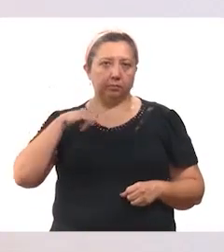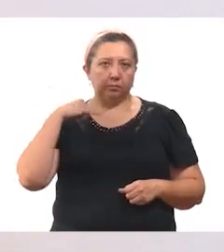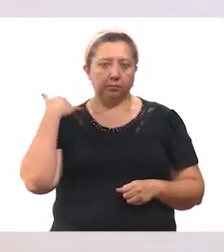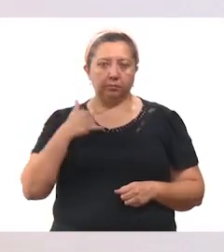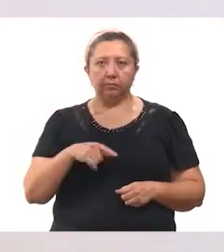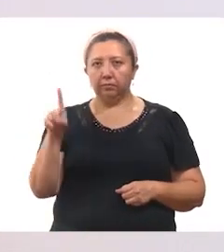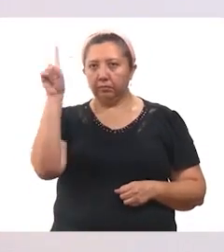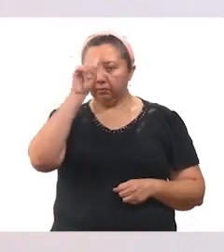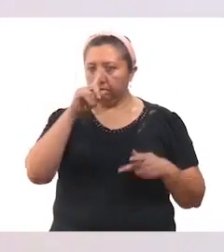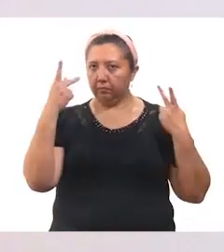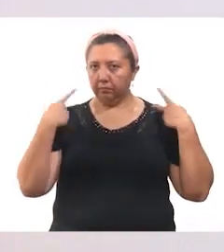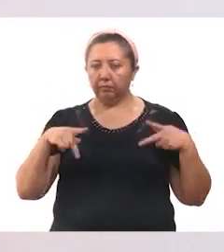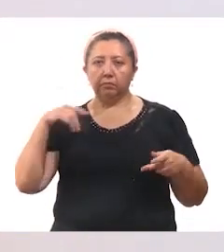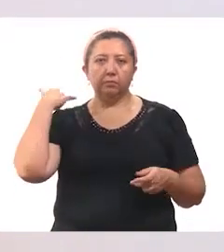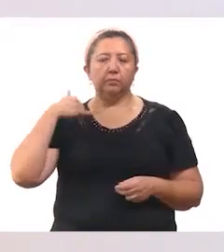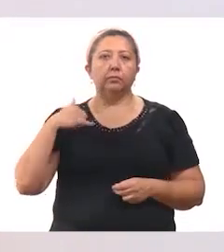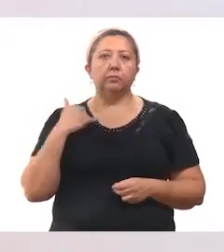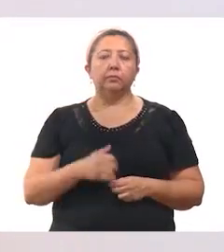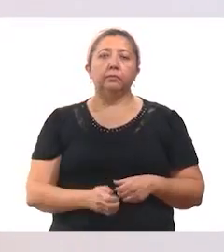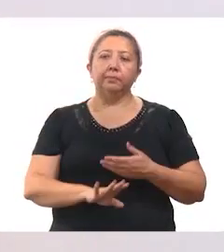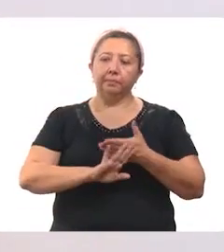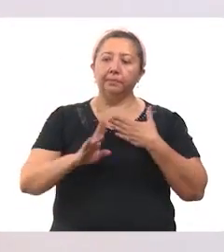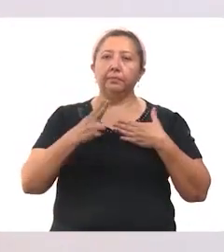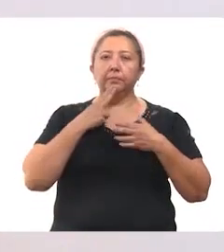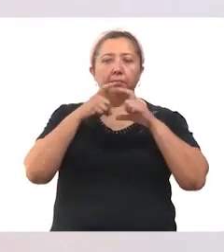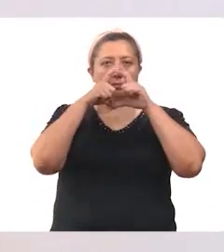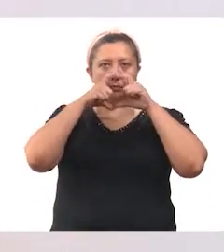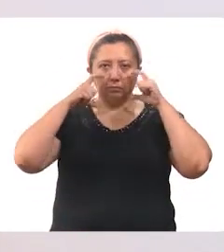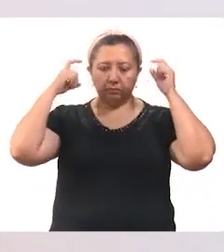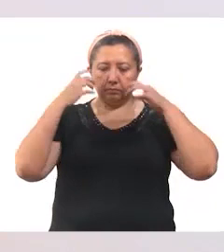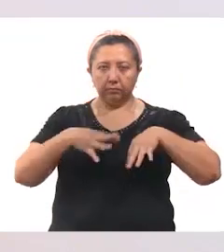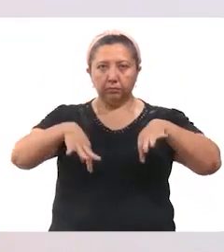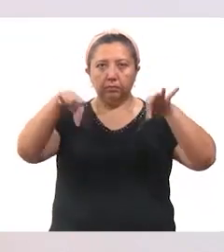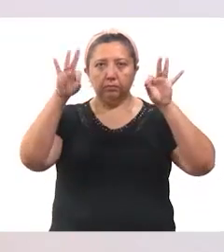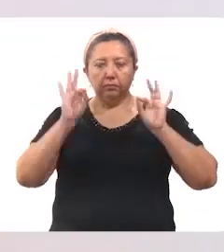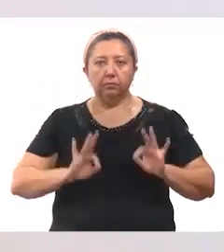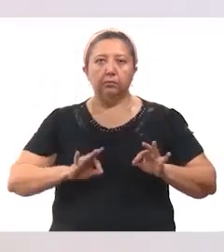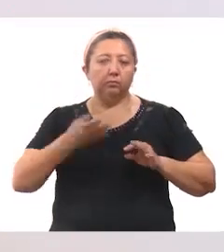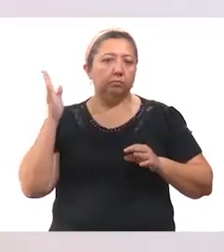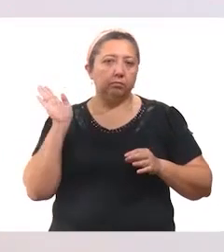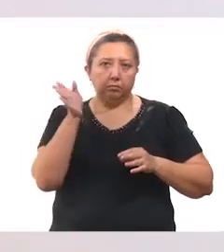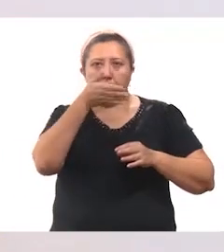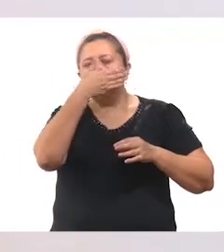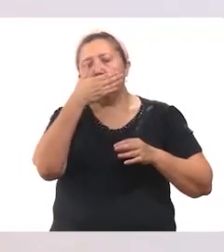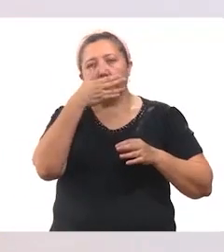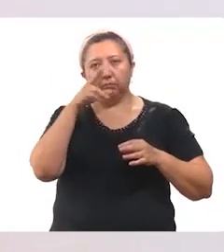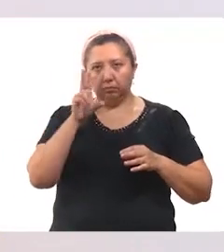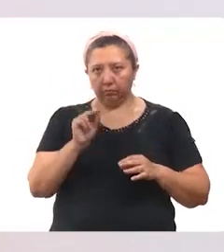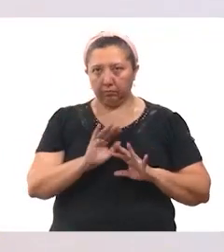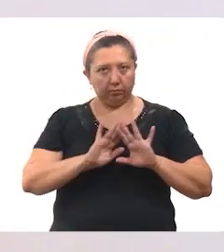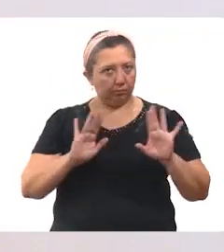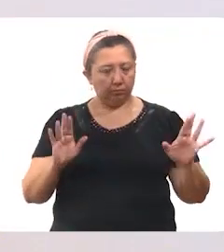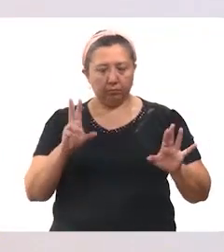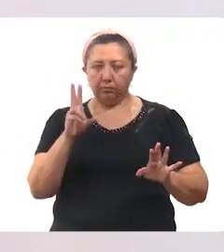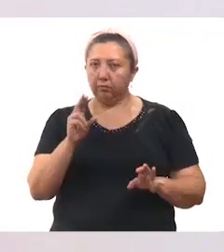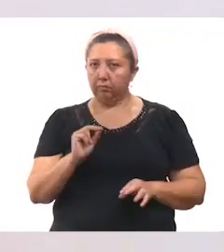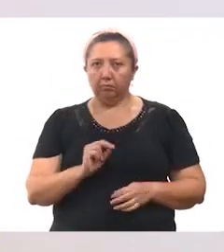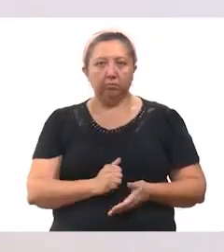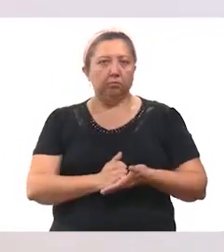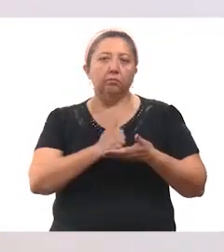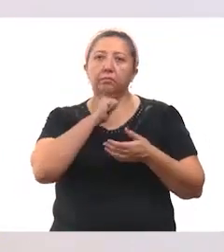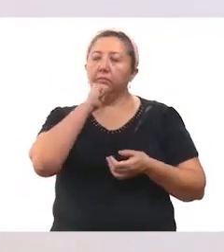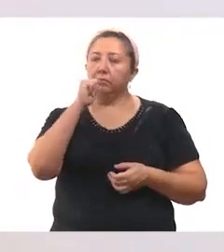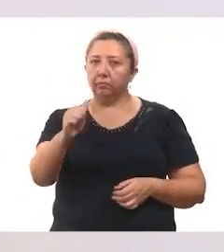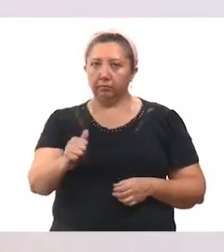Yucatán recomienda a la población yucateca evitar el uso de cubrebocas de tela, pañoletas, ya que está descrito que no